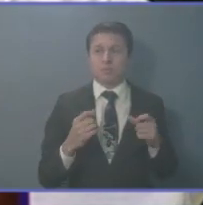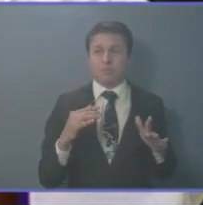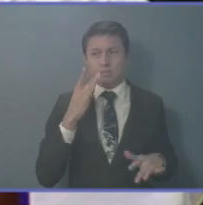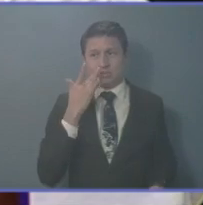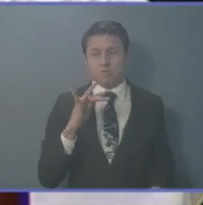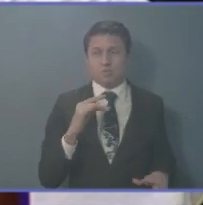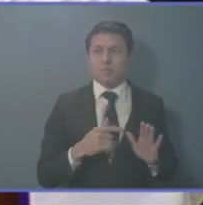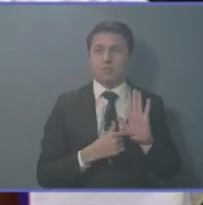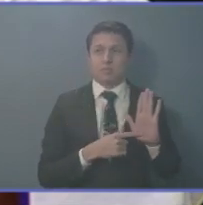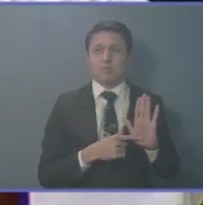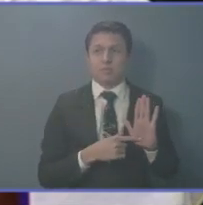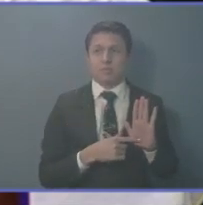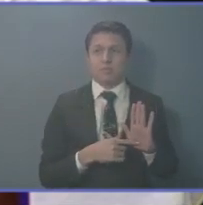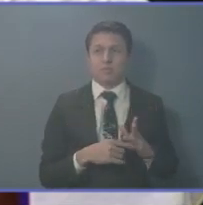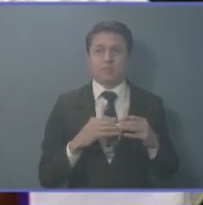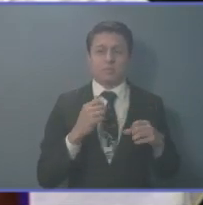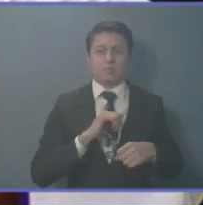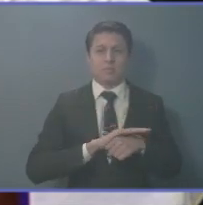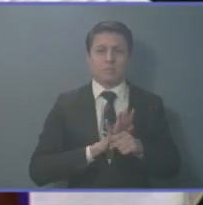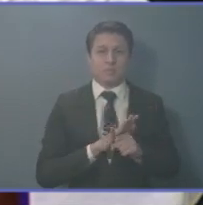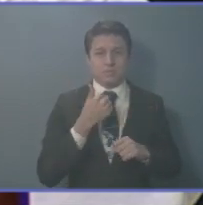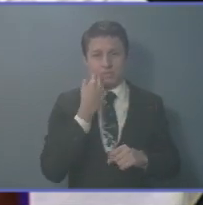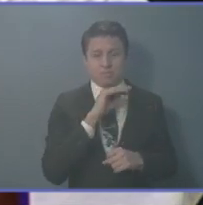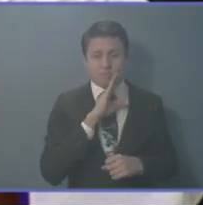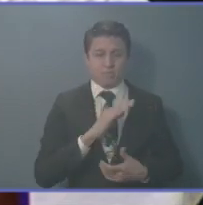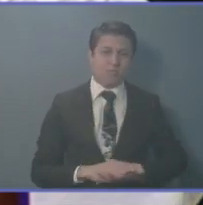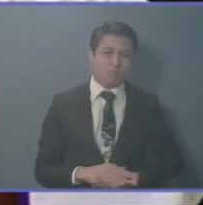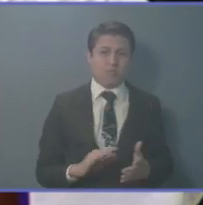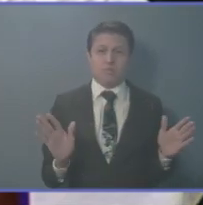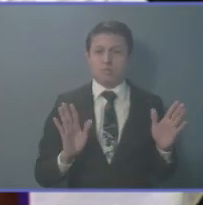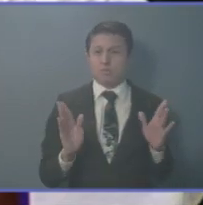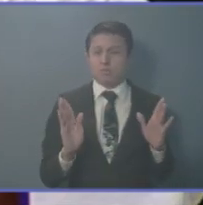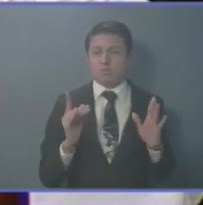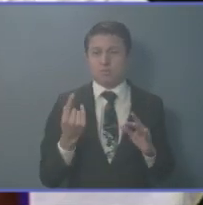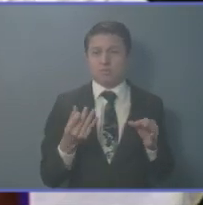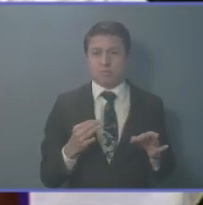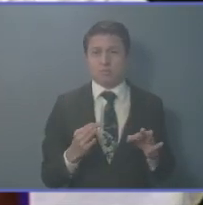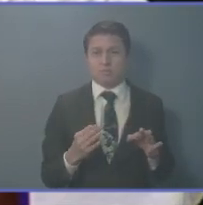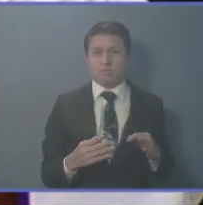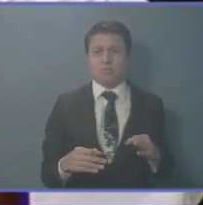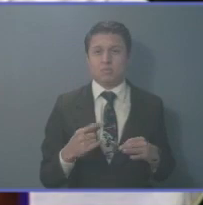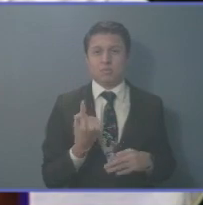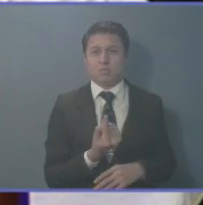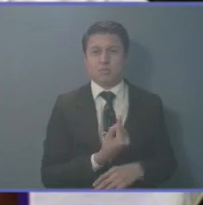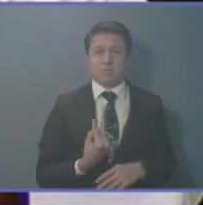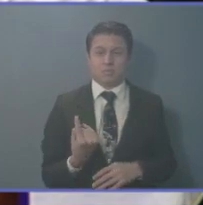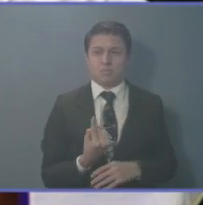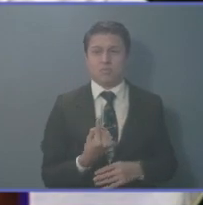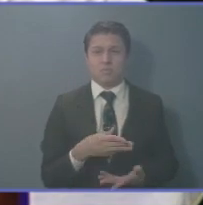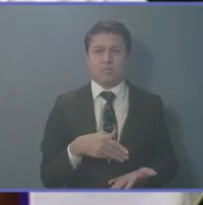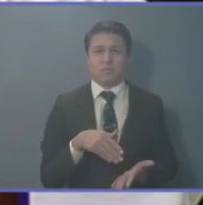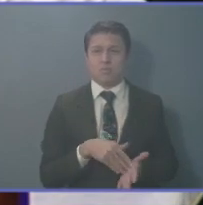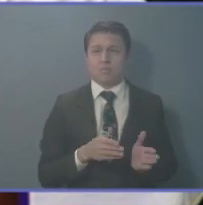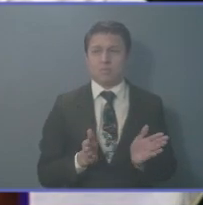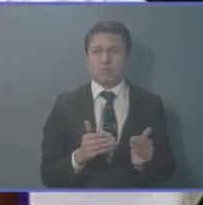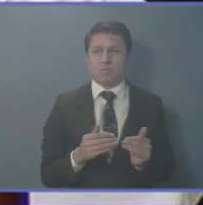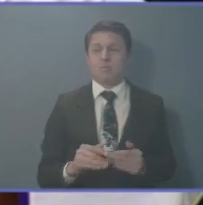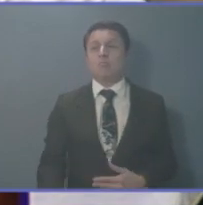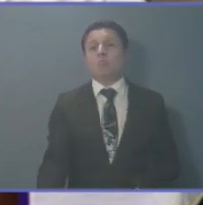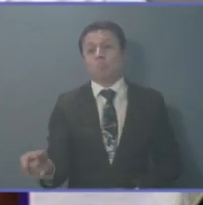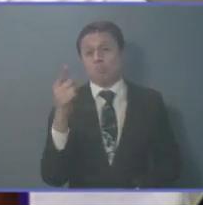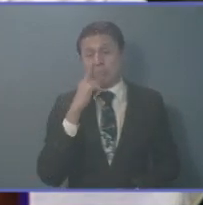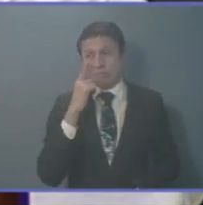a contraer el COVID-19. Bajo ninguna circunstancia podrá llevarse a personas a un centro de contención donde haya